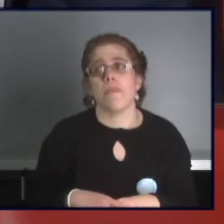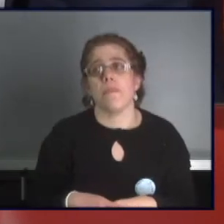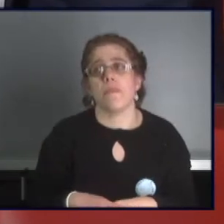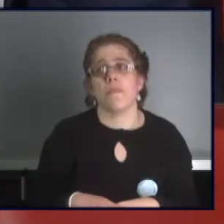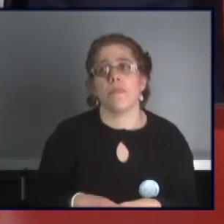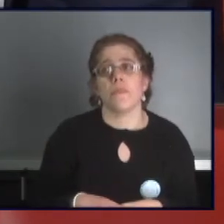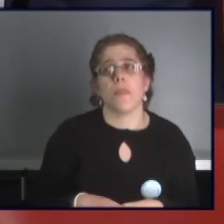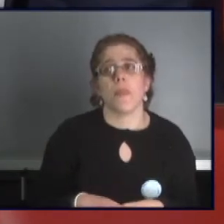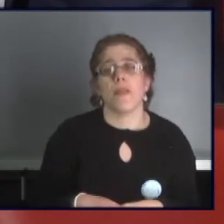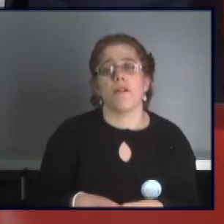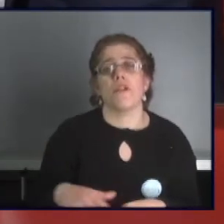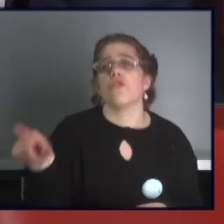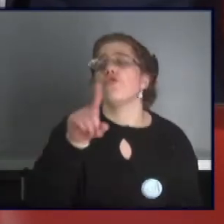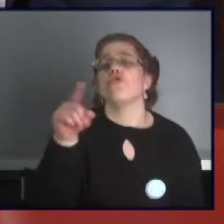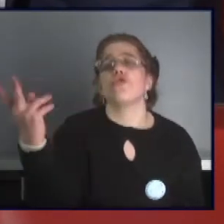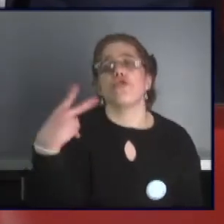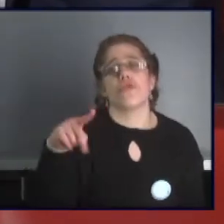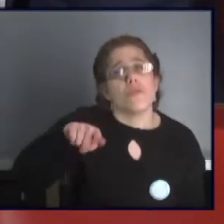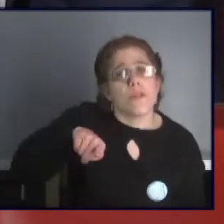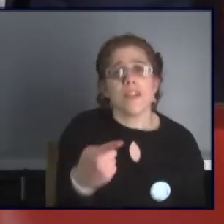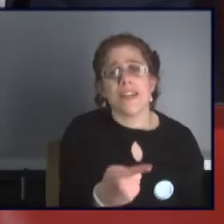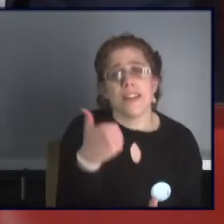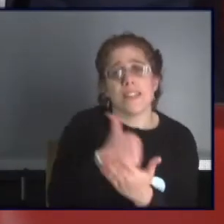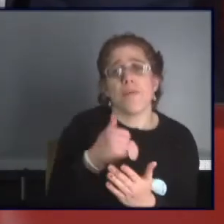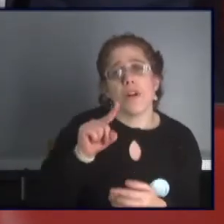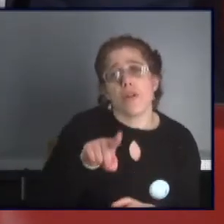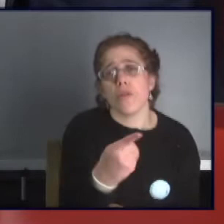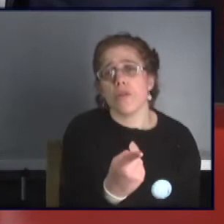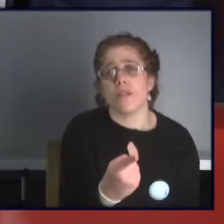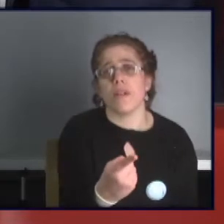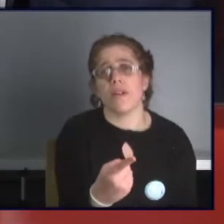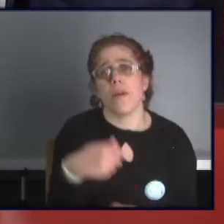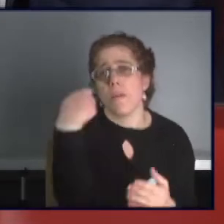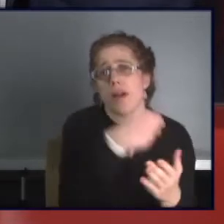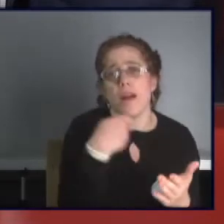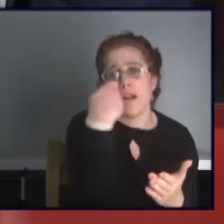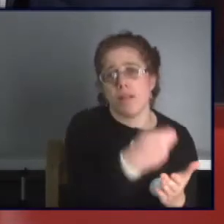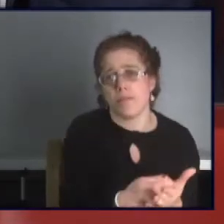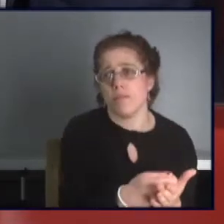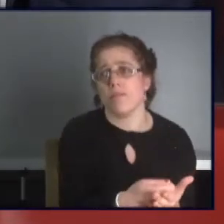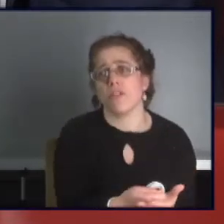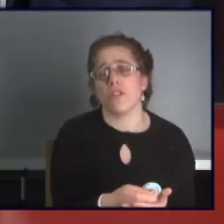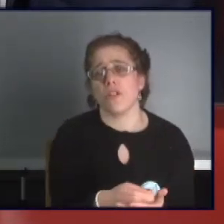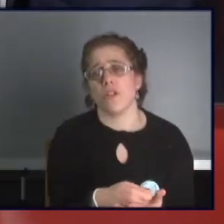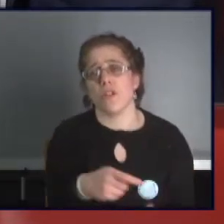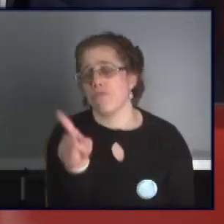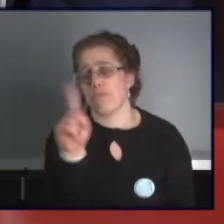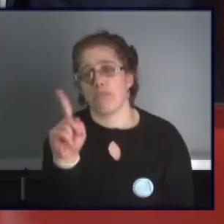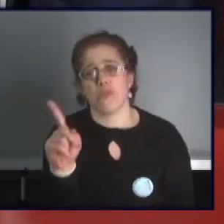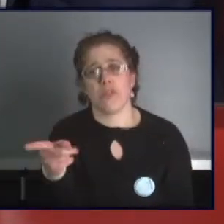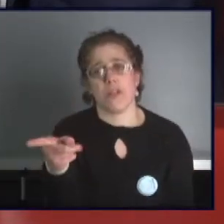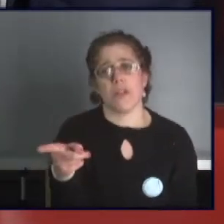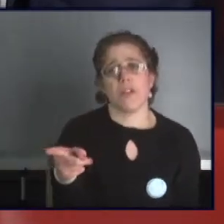no no pero eso estamos en contra de pagar la deuda externa porque la deuda está ya hemos pagado 25 veces más o menos y no estoy mintiendo digo